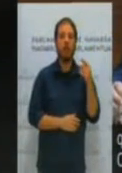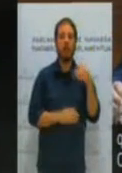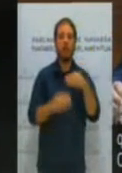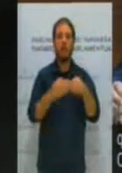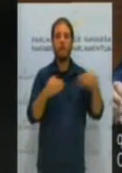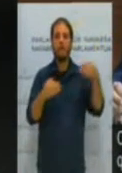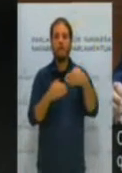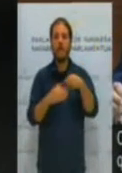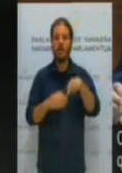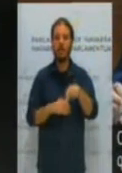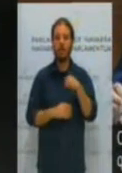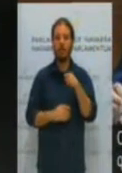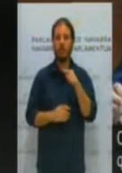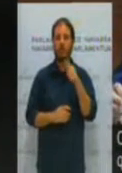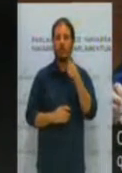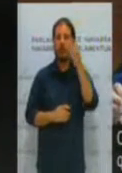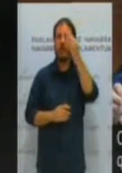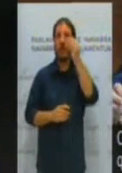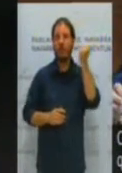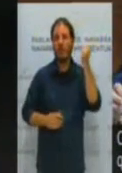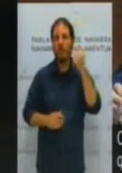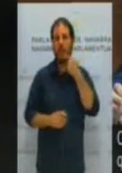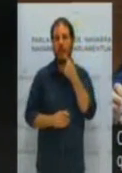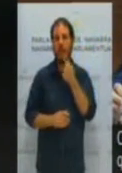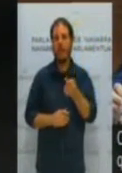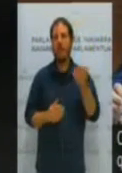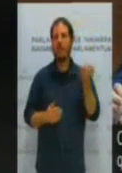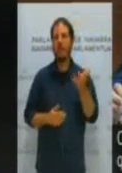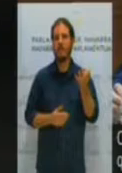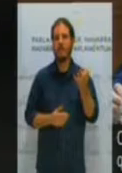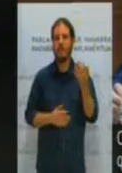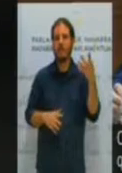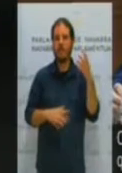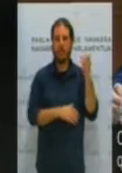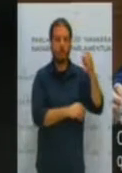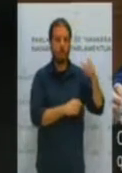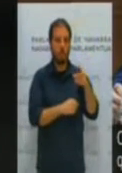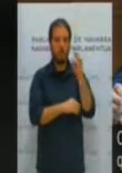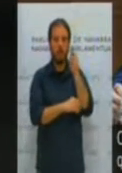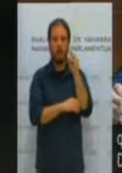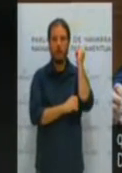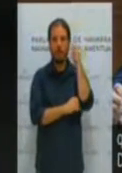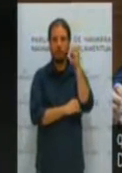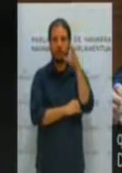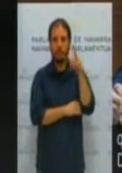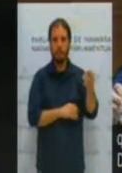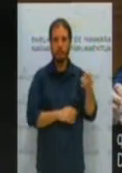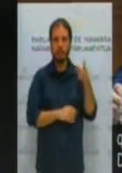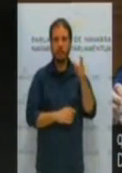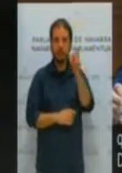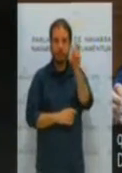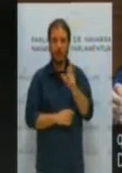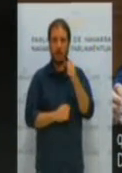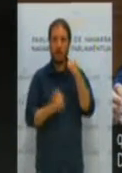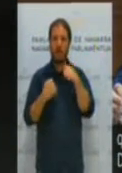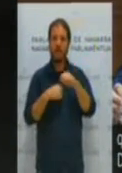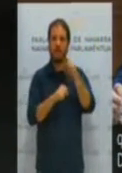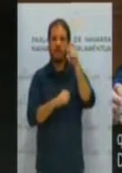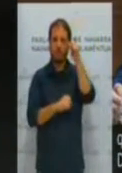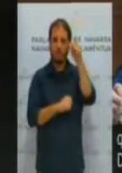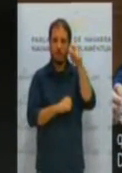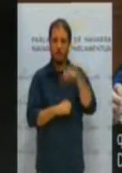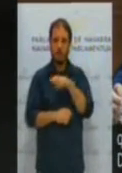dio ocasión a una comparecencia parlamentaria, el Defensor del Pueblo dio la razón al ciudadano y a otros ciudadanos